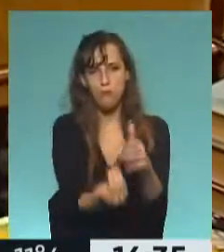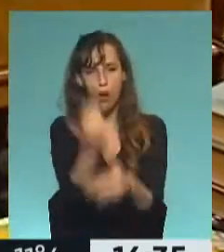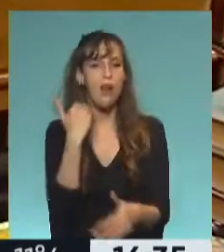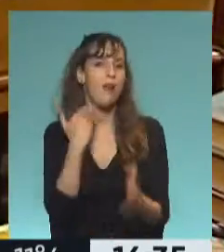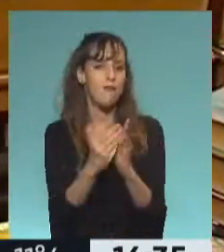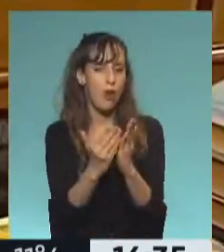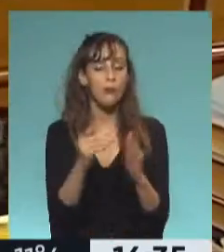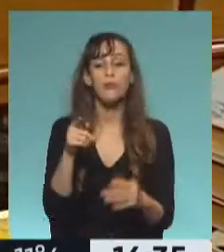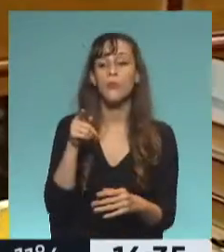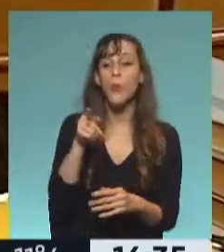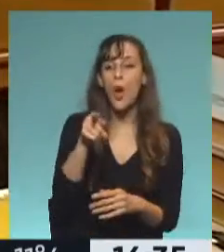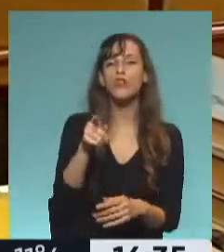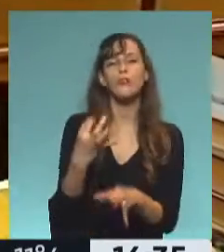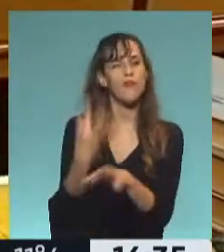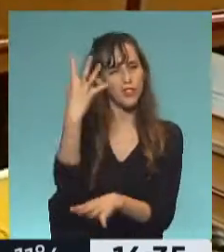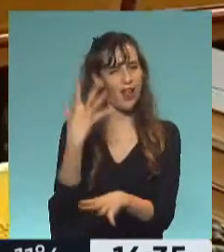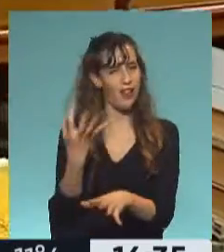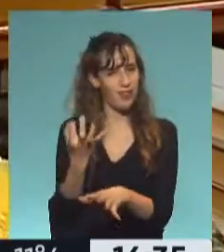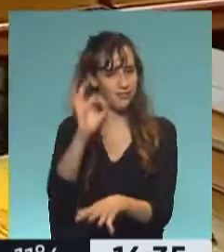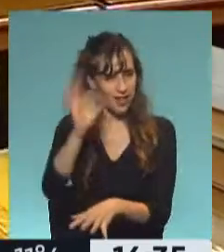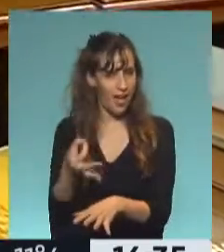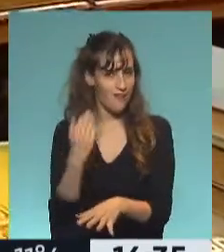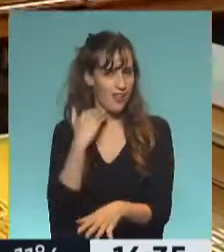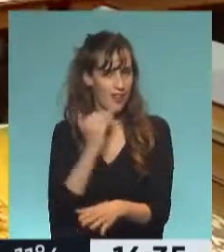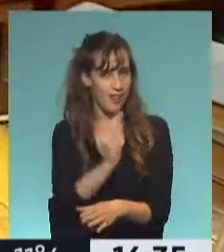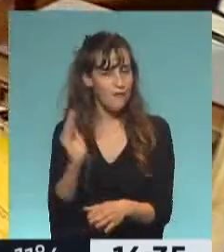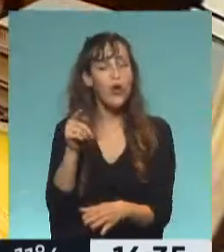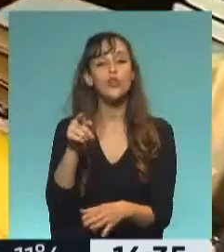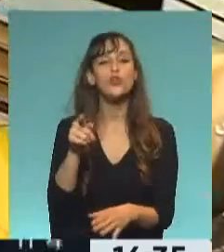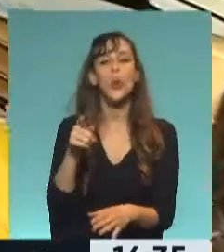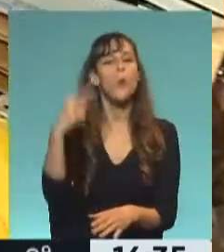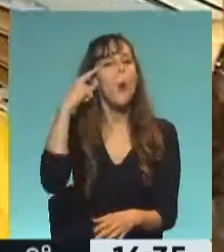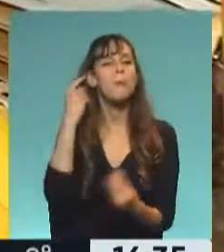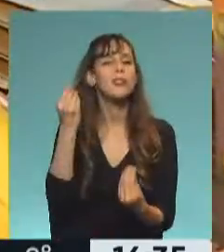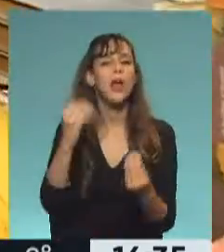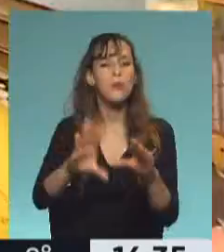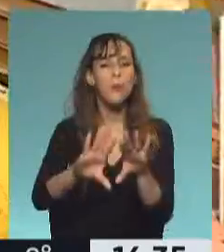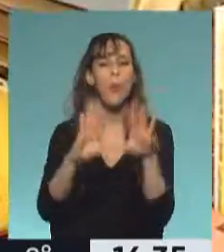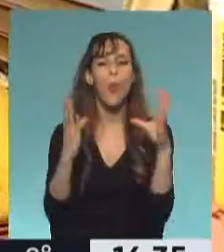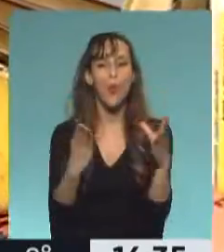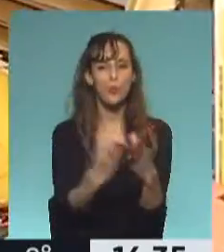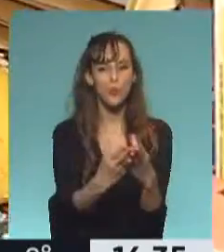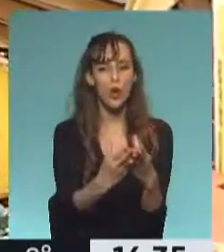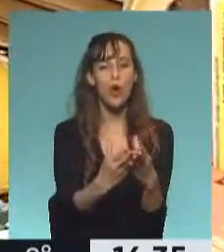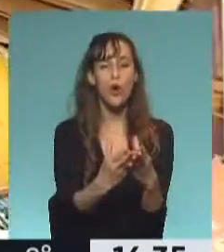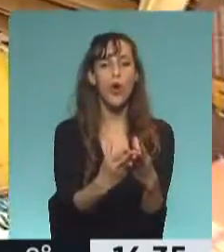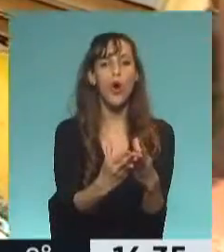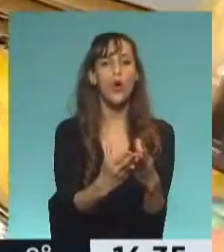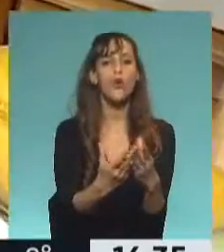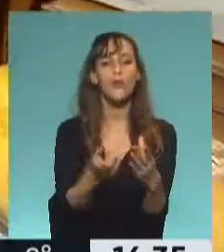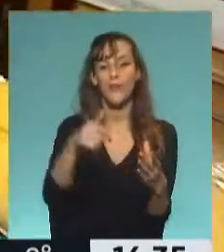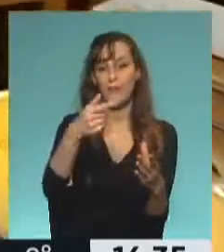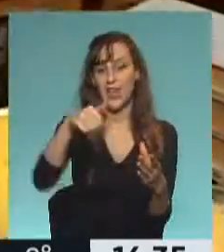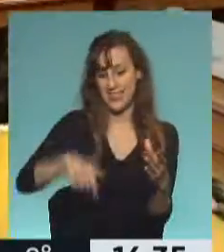Miguel, vos que sos librero, y que tenés, cuántos se habrá vendido, Rayuela, a nivel mundial, en lo que va del 2021,